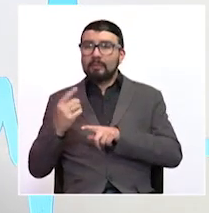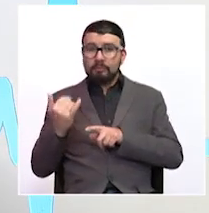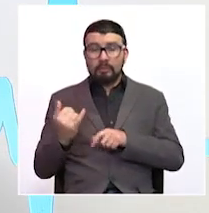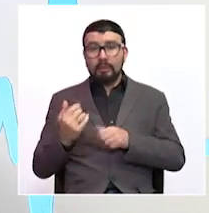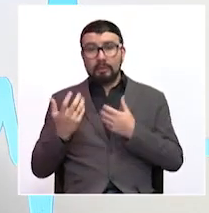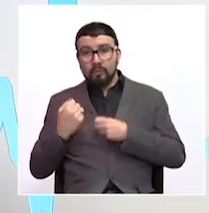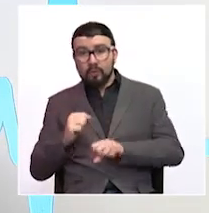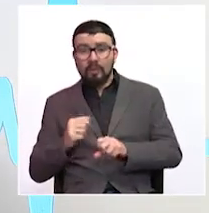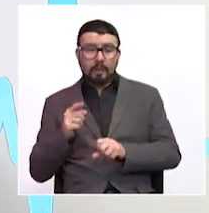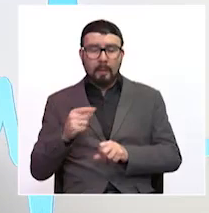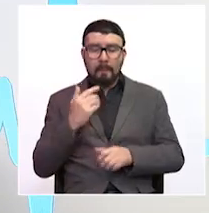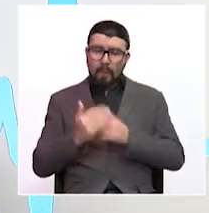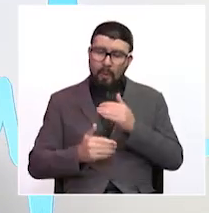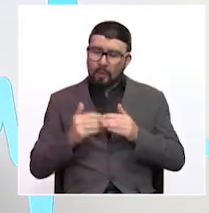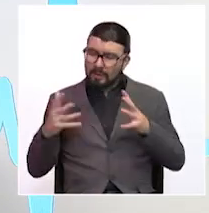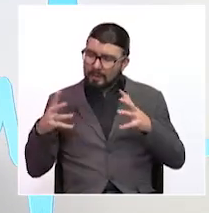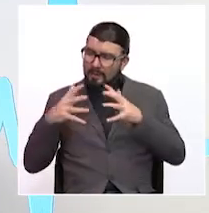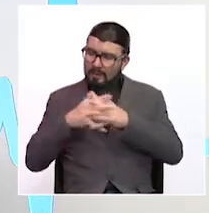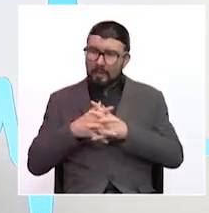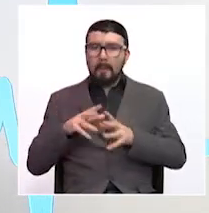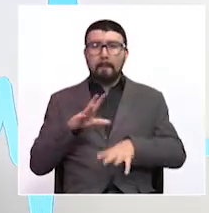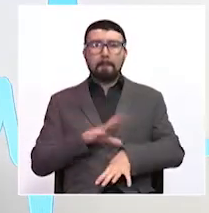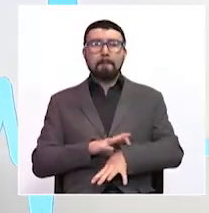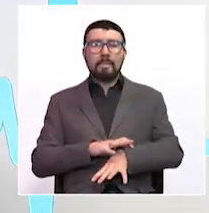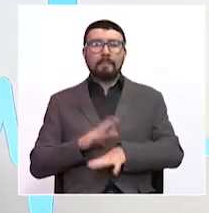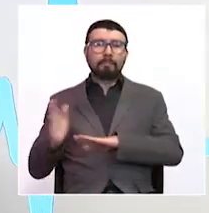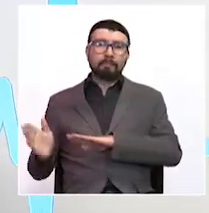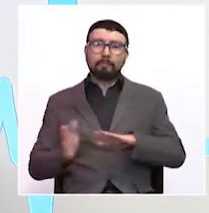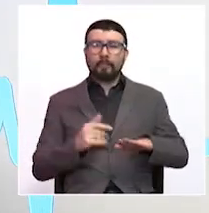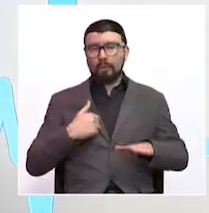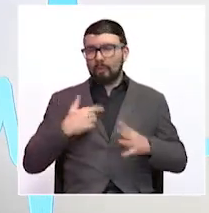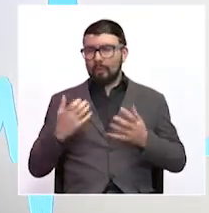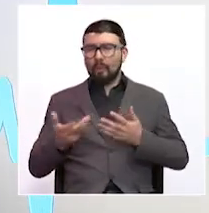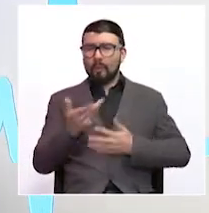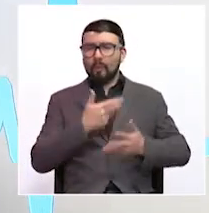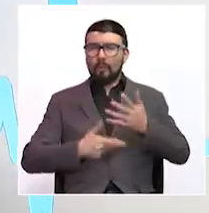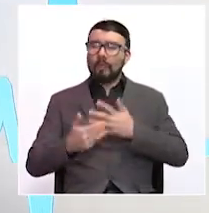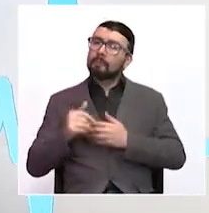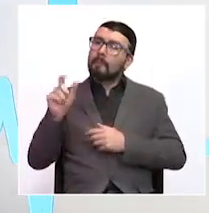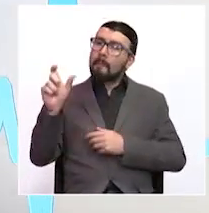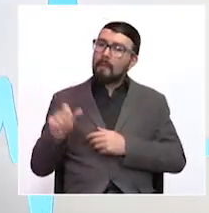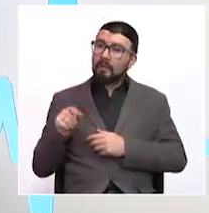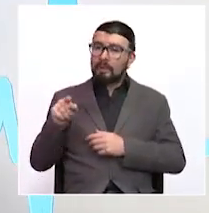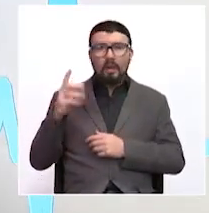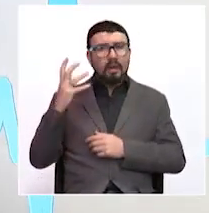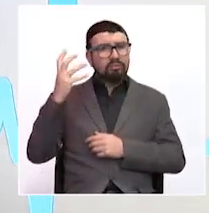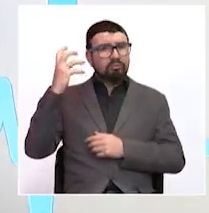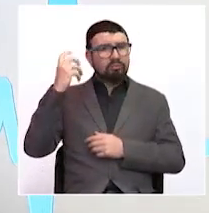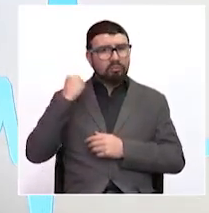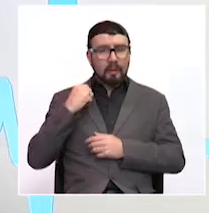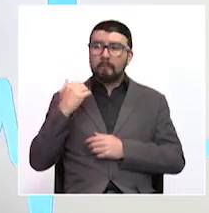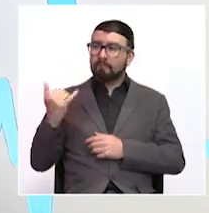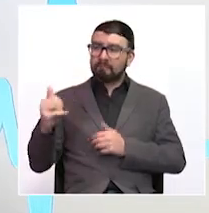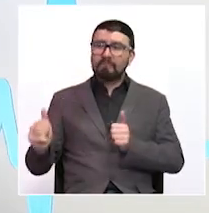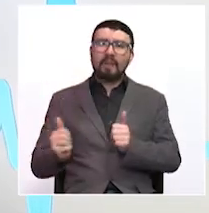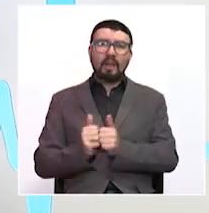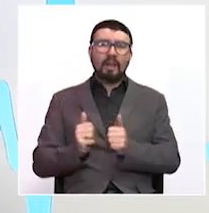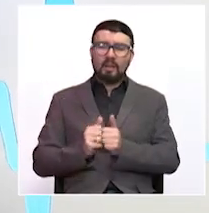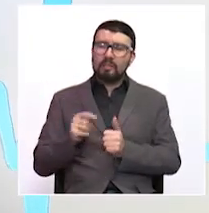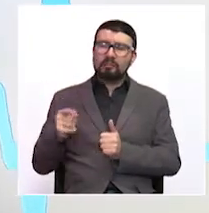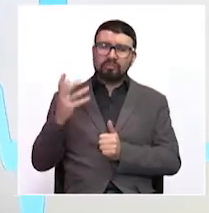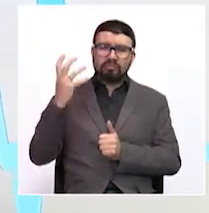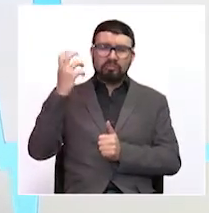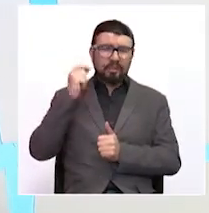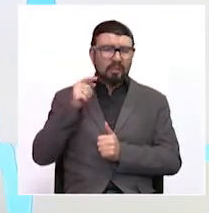proceso de integración médica quiero compartir este espacio y con una persona que hace mucho tiempo ha estado con nosotros tal vez desde